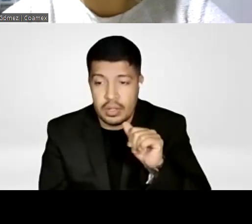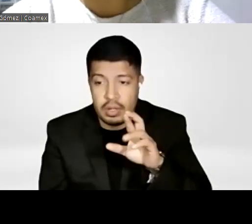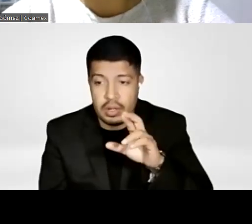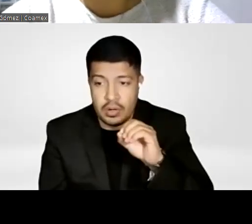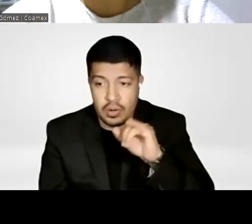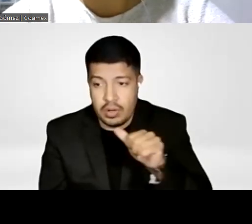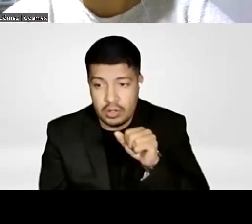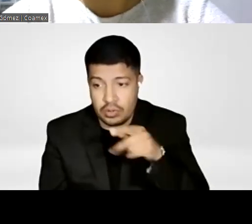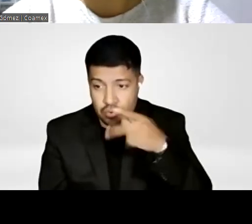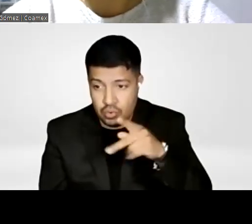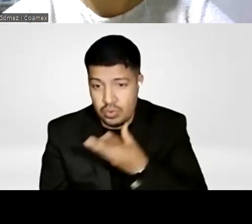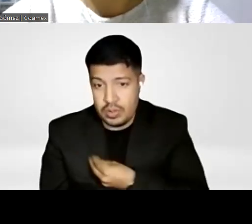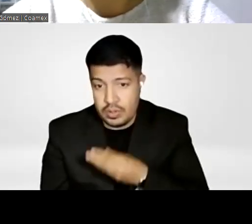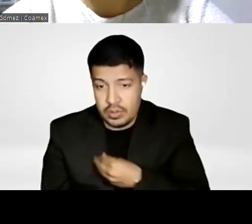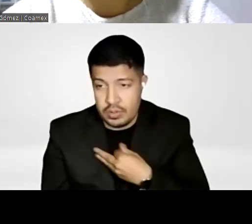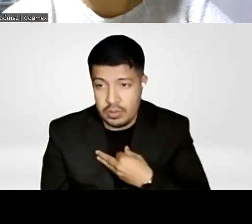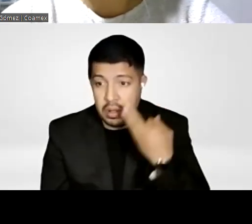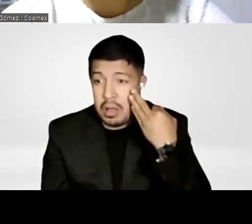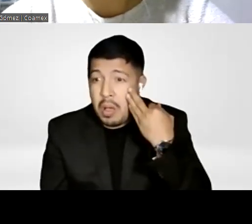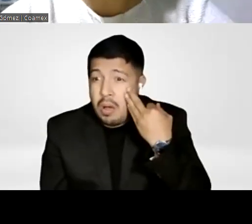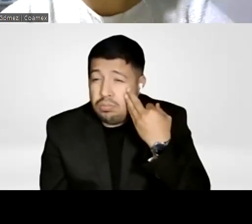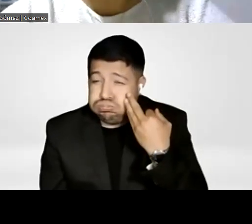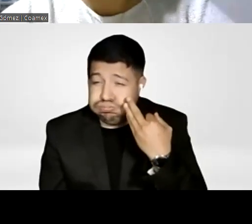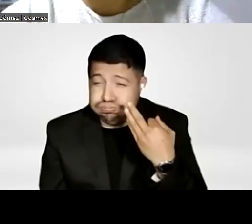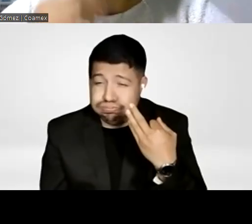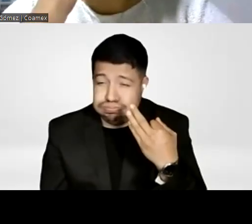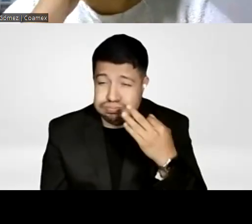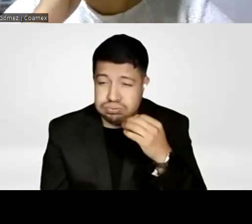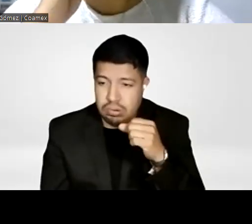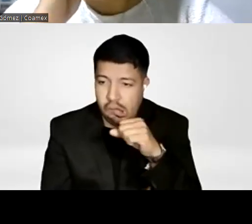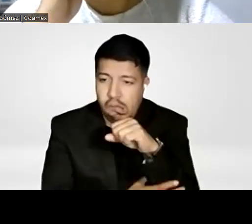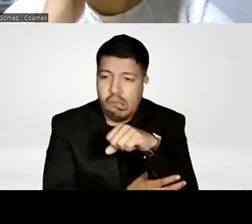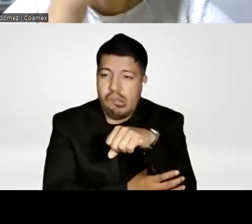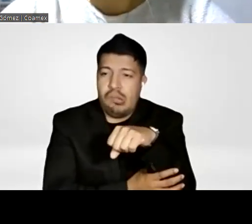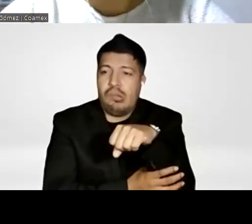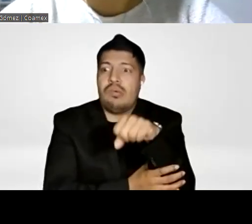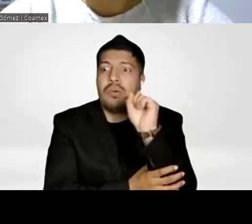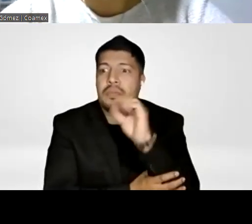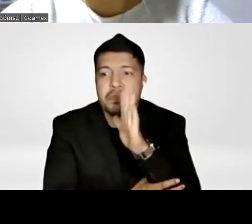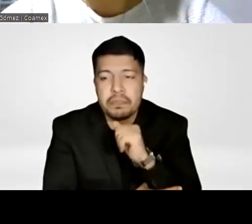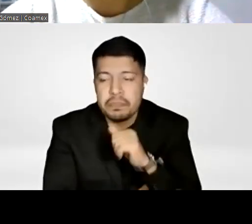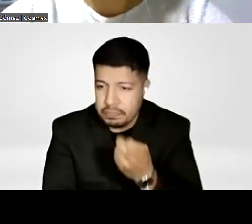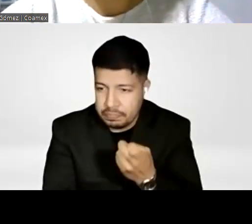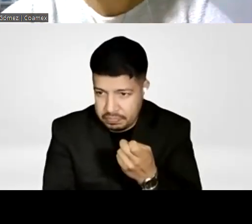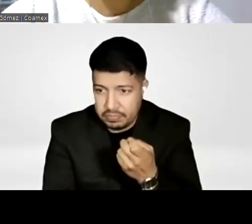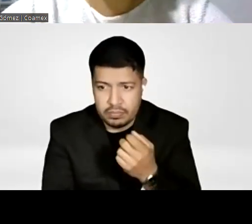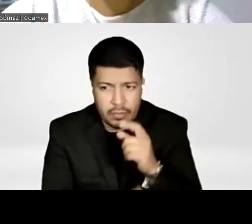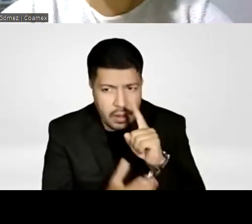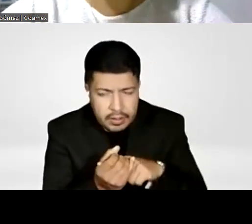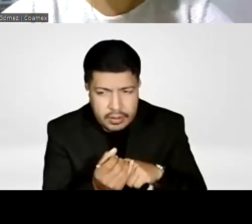que tardó tiempo en sostener su cabeza y en poder sentarse. Pregunta si eso puede ser una característica o señal de